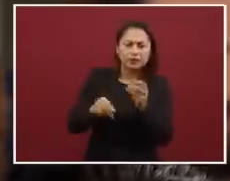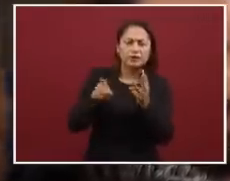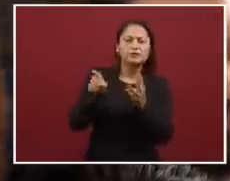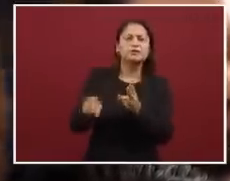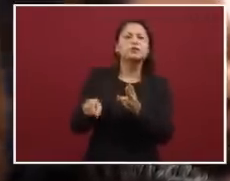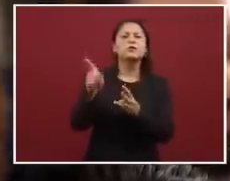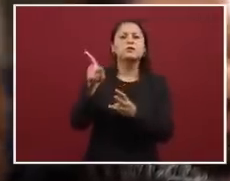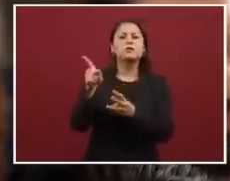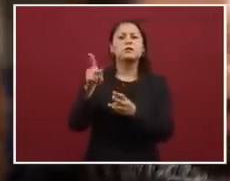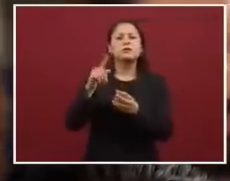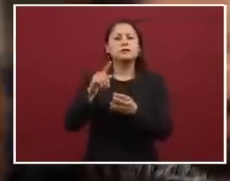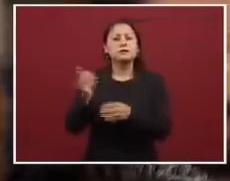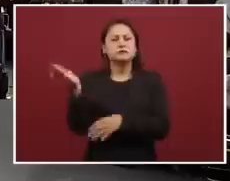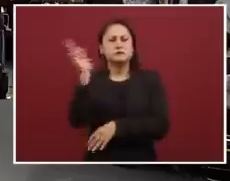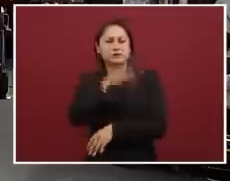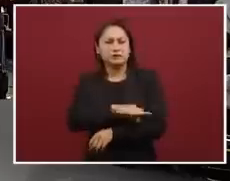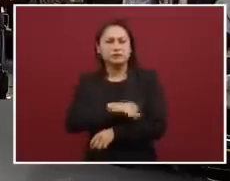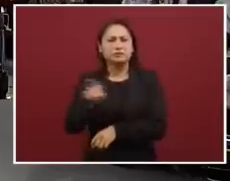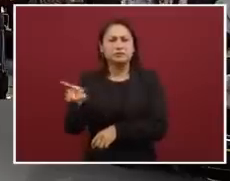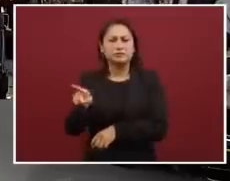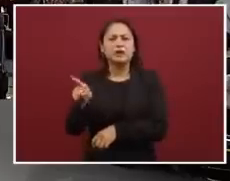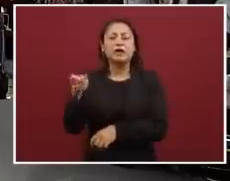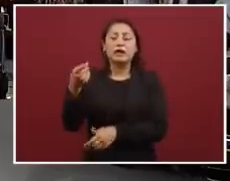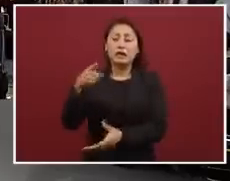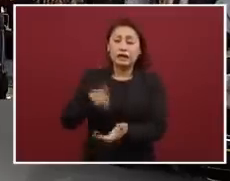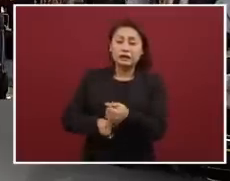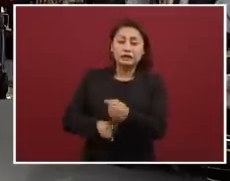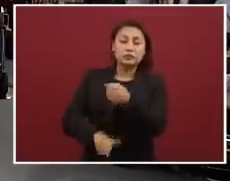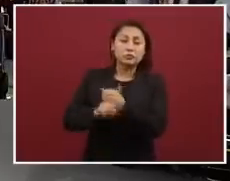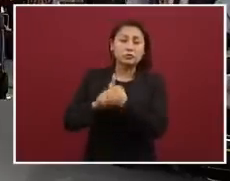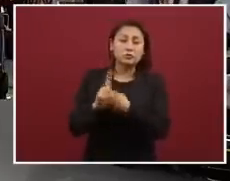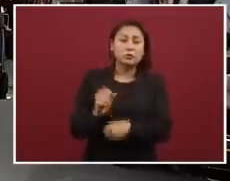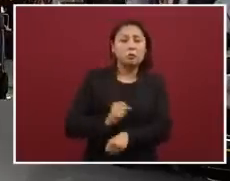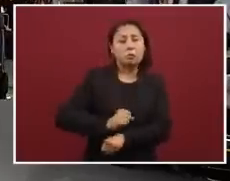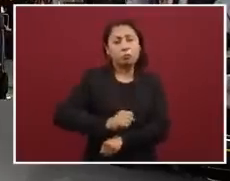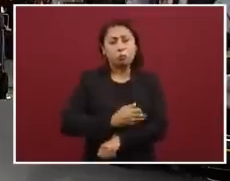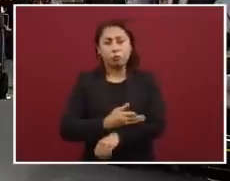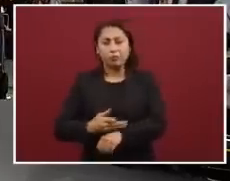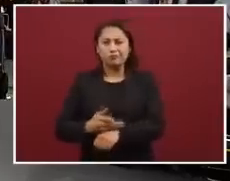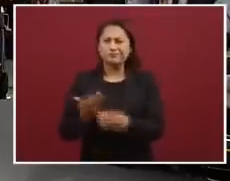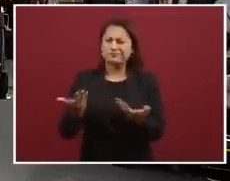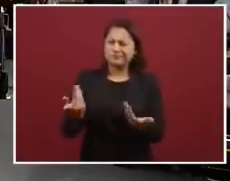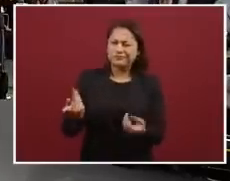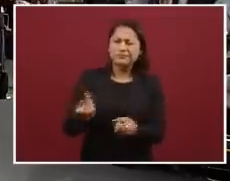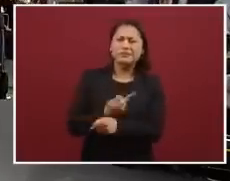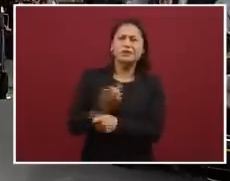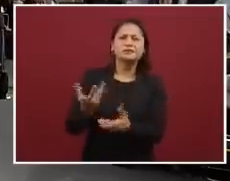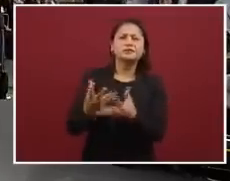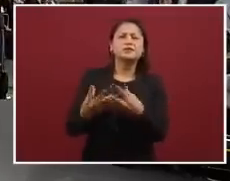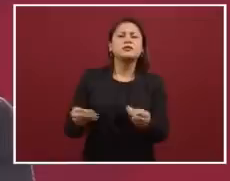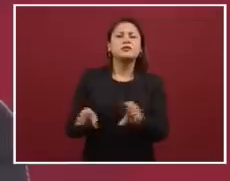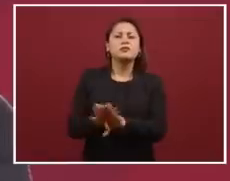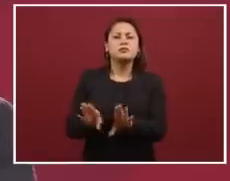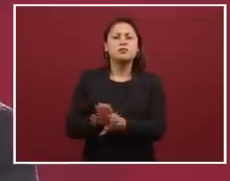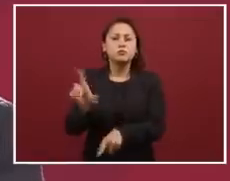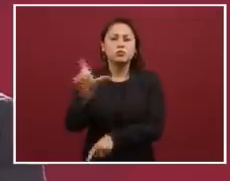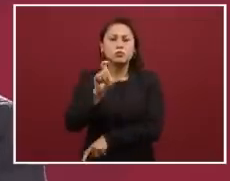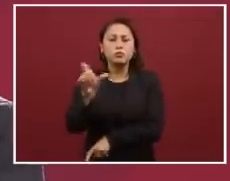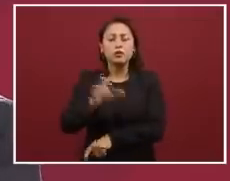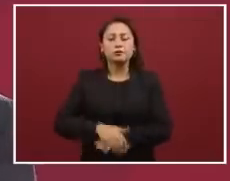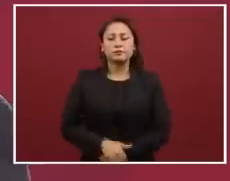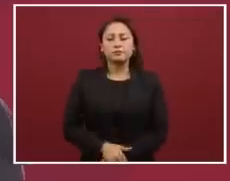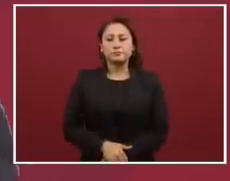el tema del nepotismo, por favor. Gracias. Sí. Bueno, primero, como lo dije hace un